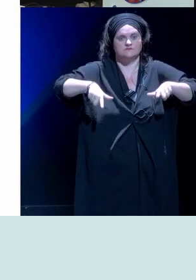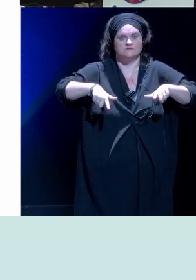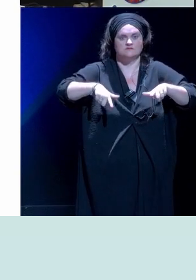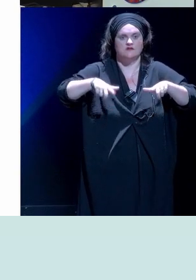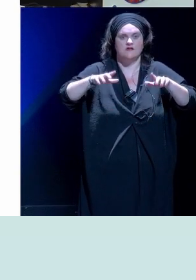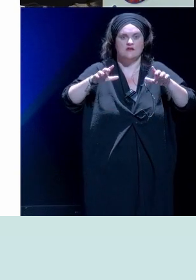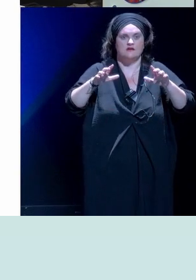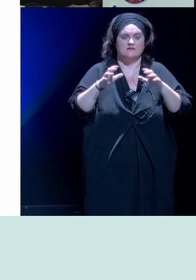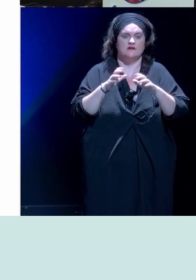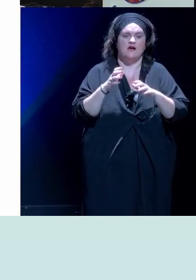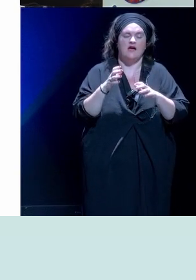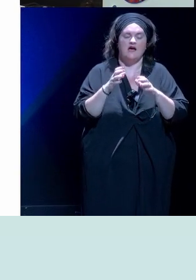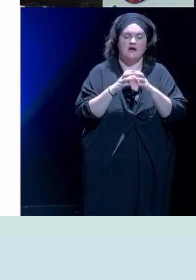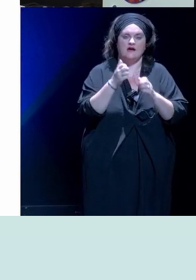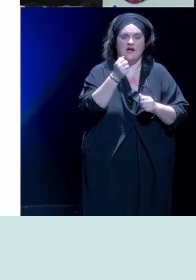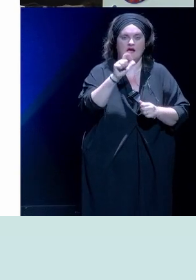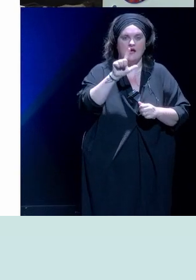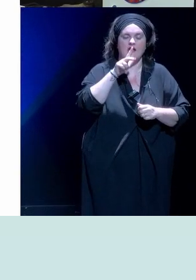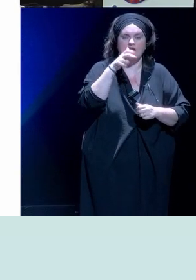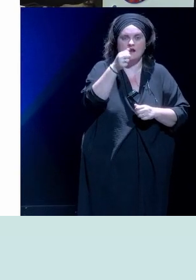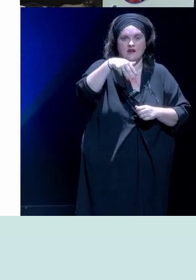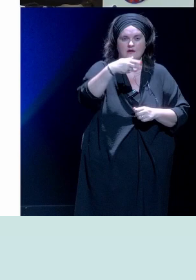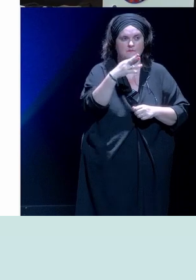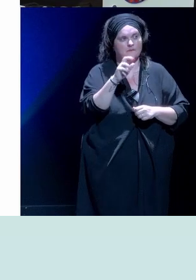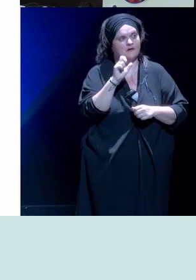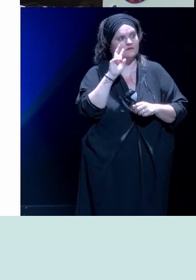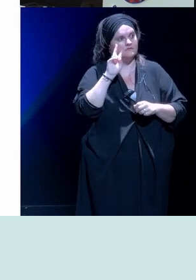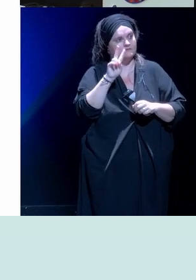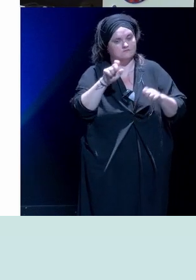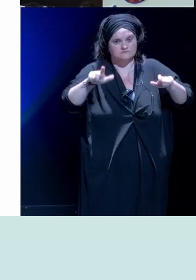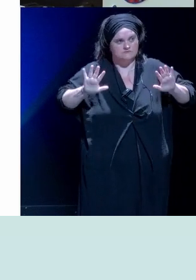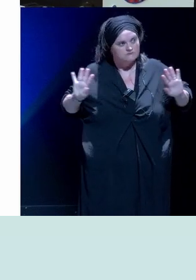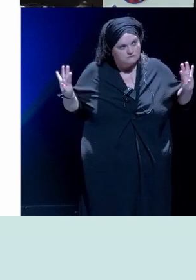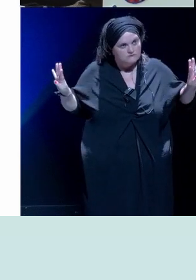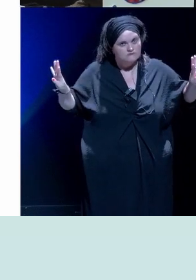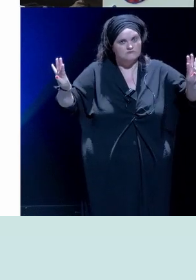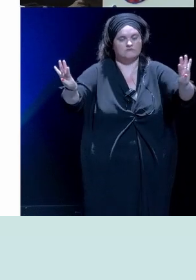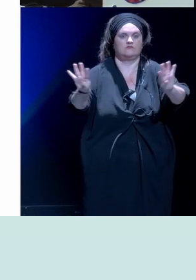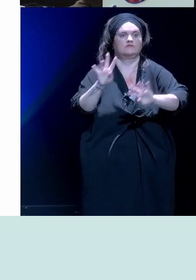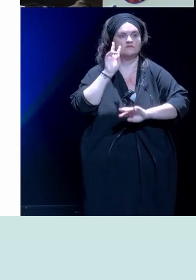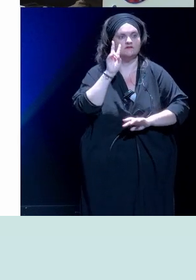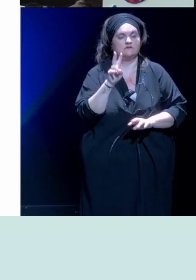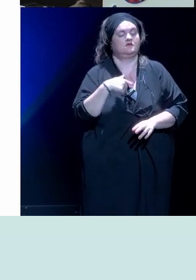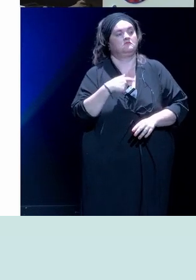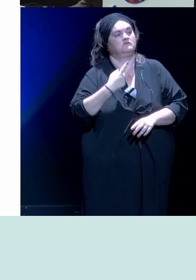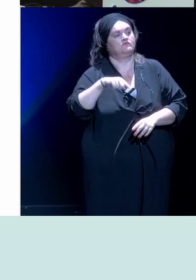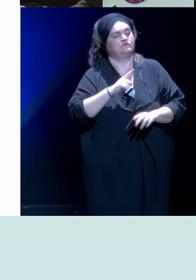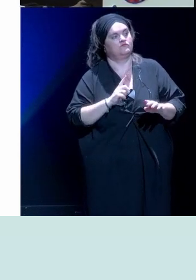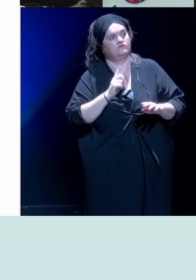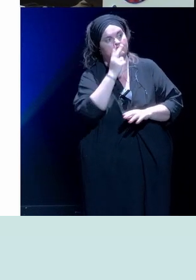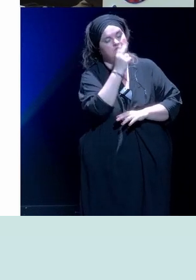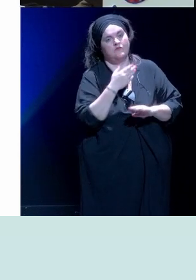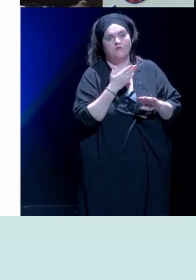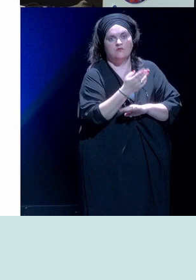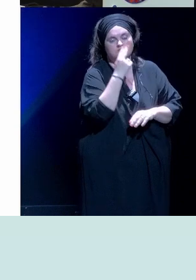Y cuando visité la Alhambra me sorprendió mucho este mosaico bizantino con formas que me